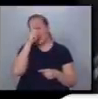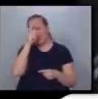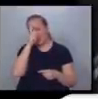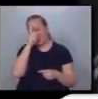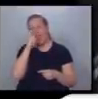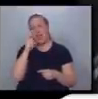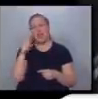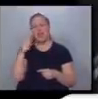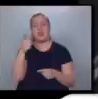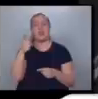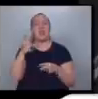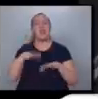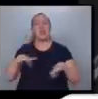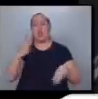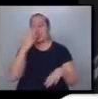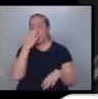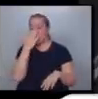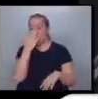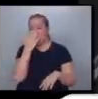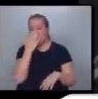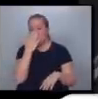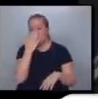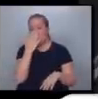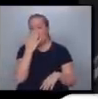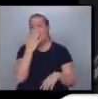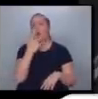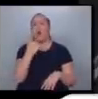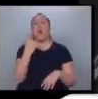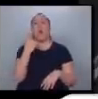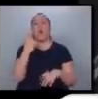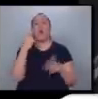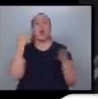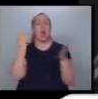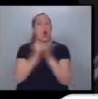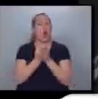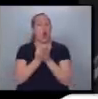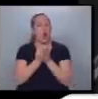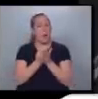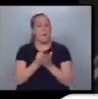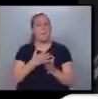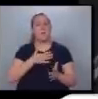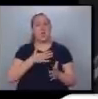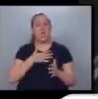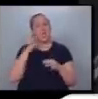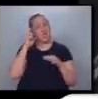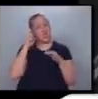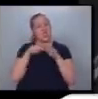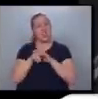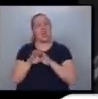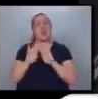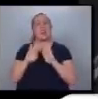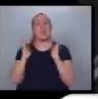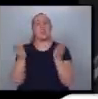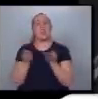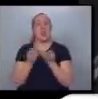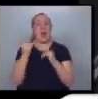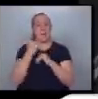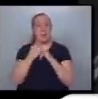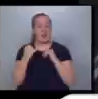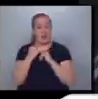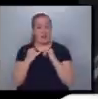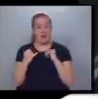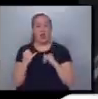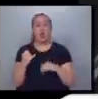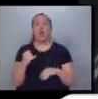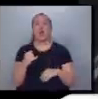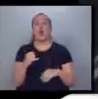Córdoba, uno con traumatismo de tórax, que está internado actualmente en una sala de terapia intermedia, y los otros 3 que han